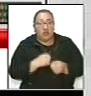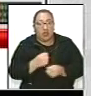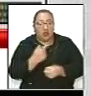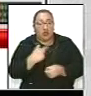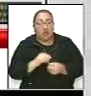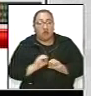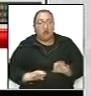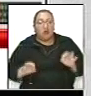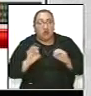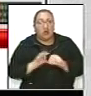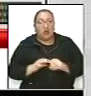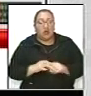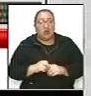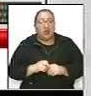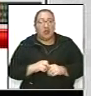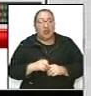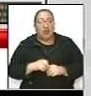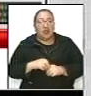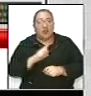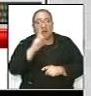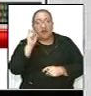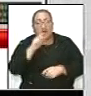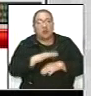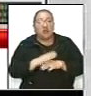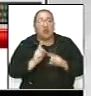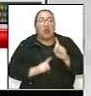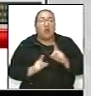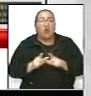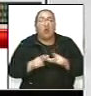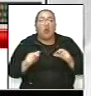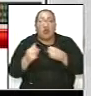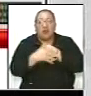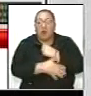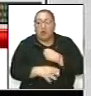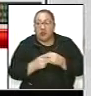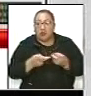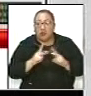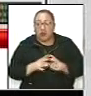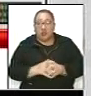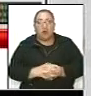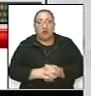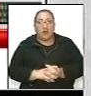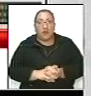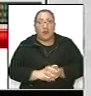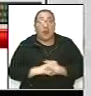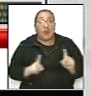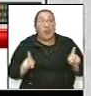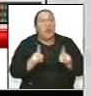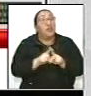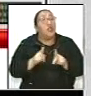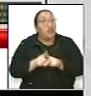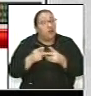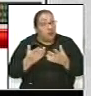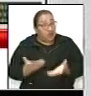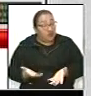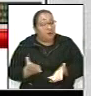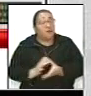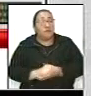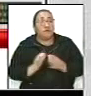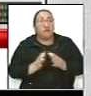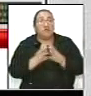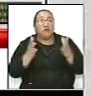son sumamente difíciles, sobre todo en zonas de pobreza y pobreza extrema. Pero además, la